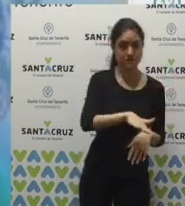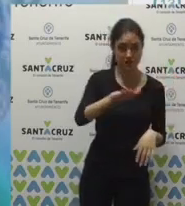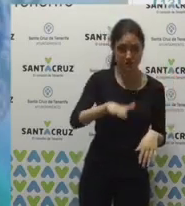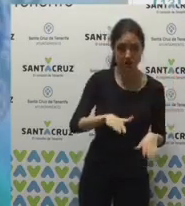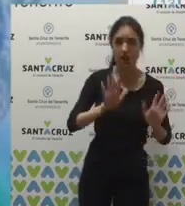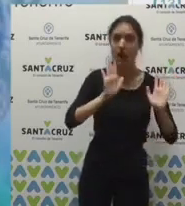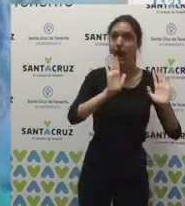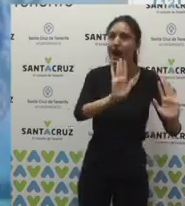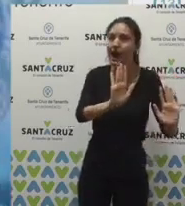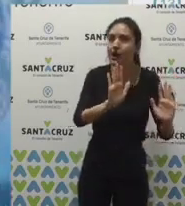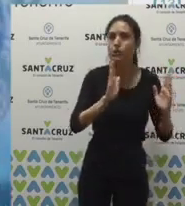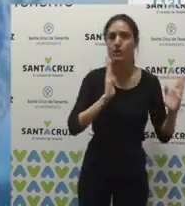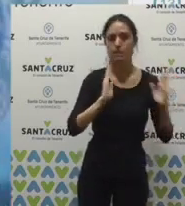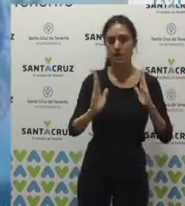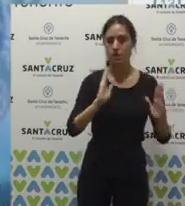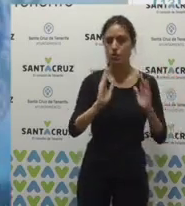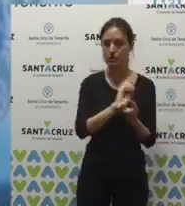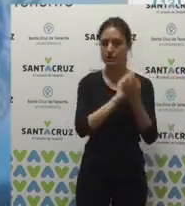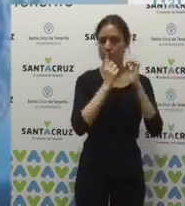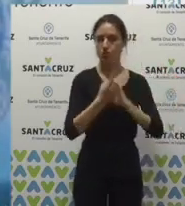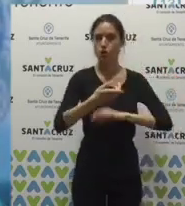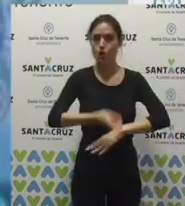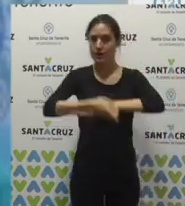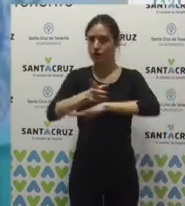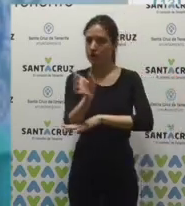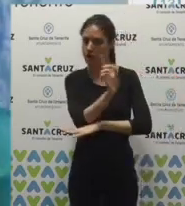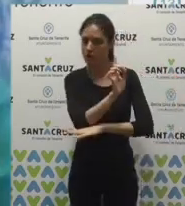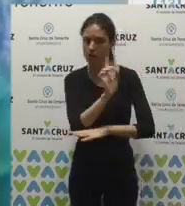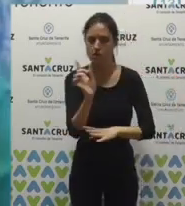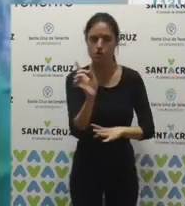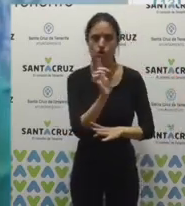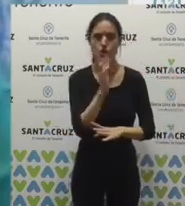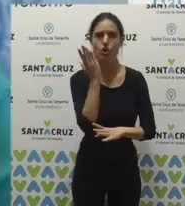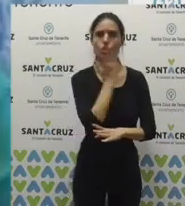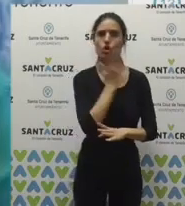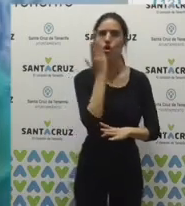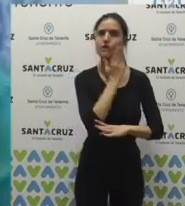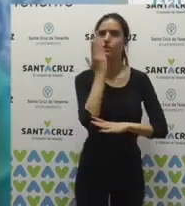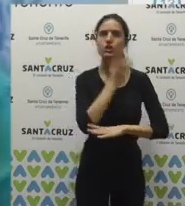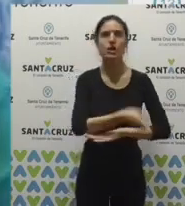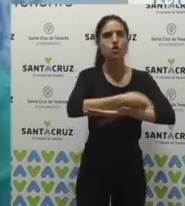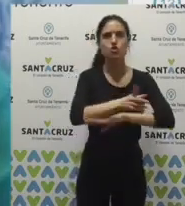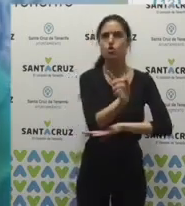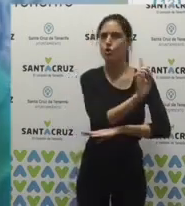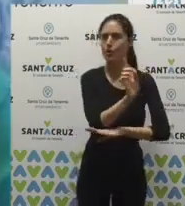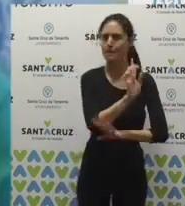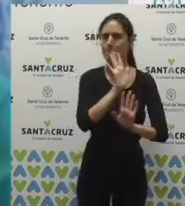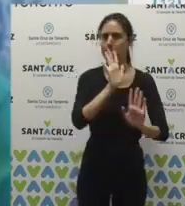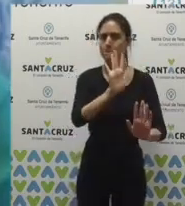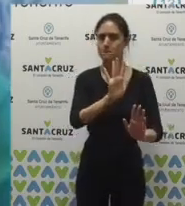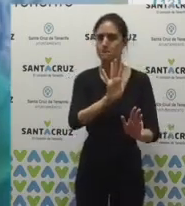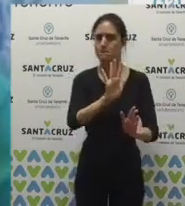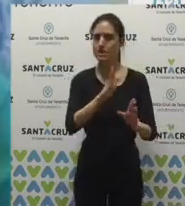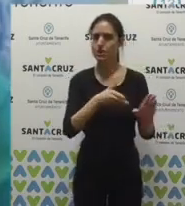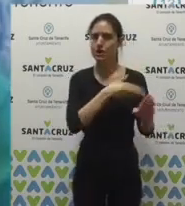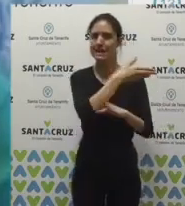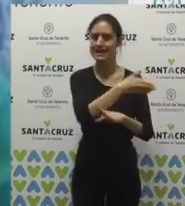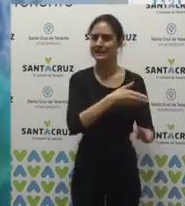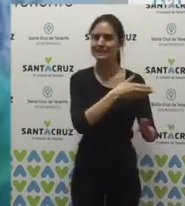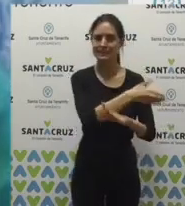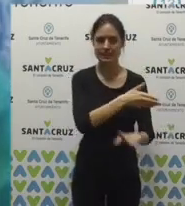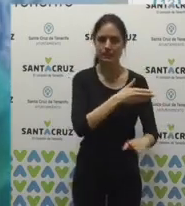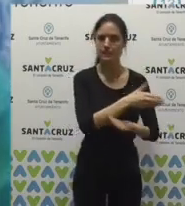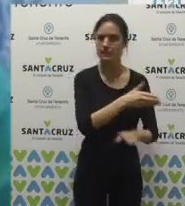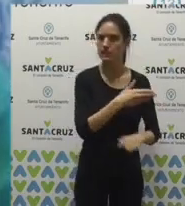escolarización obligatoria pero que se tenga en conocimiento la inasistencia reiterada que en este nivel se puede producir